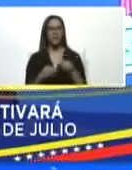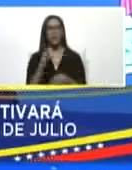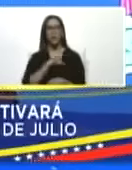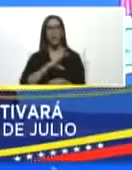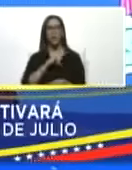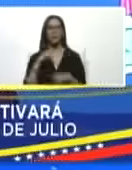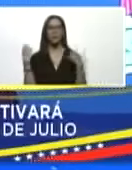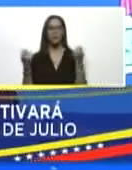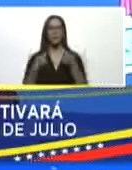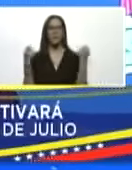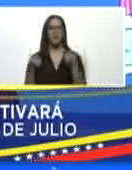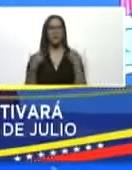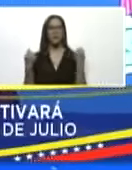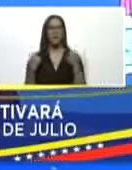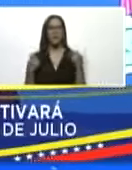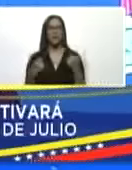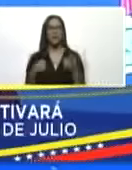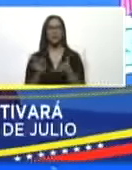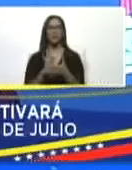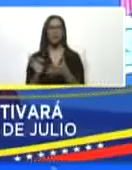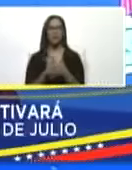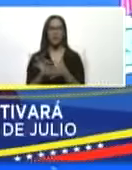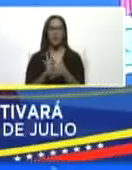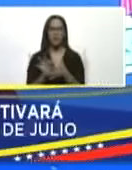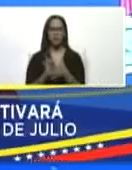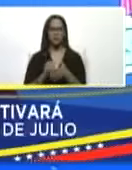comando de campaña funcional.